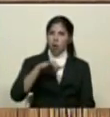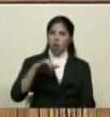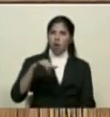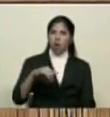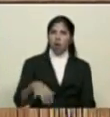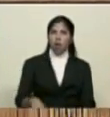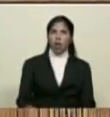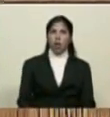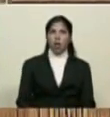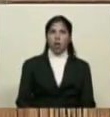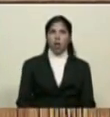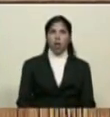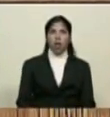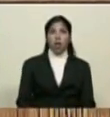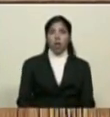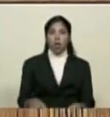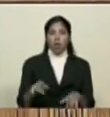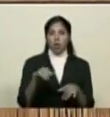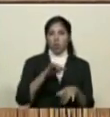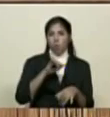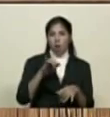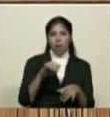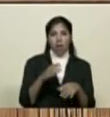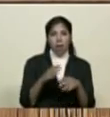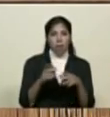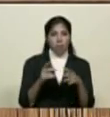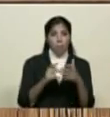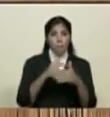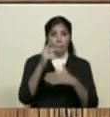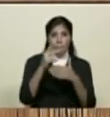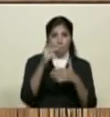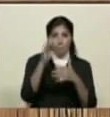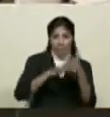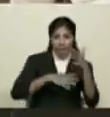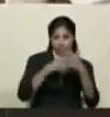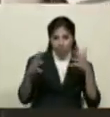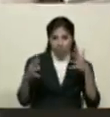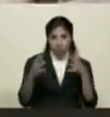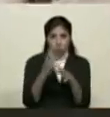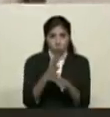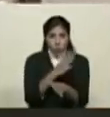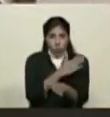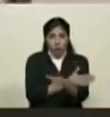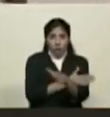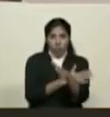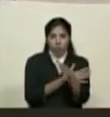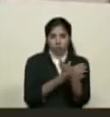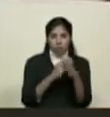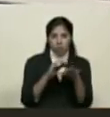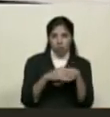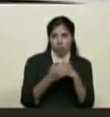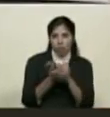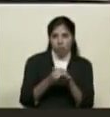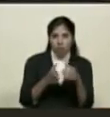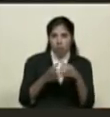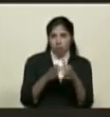penal delincuencia organizada, porque el entramado lo vamos a describir muy rápidamente.